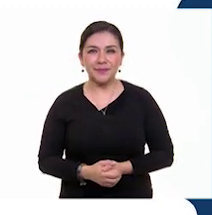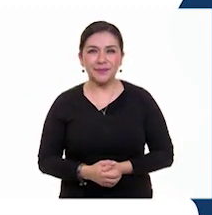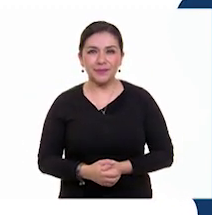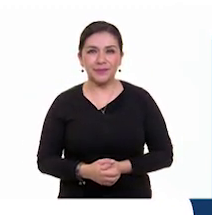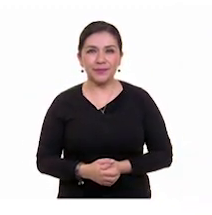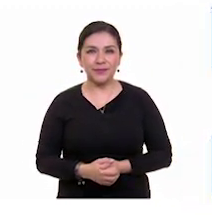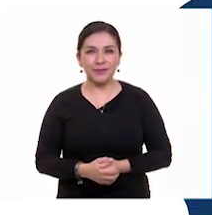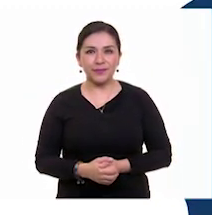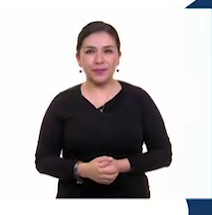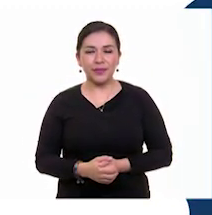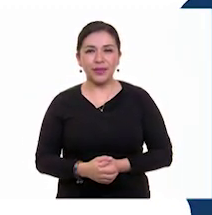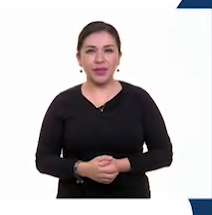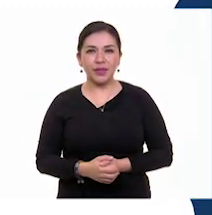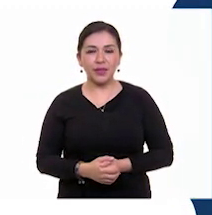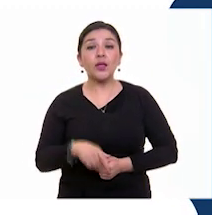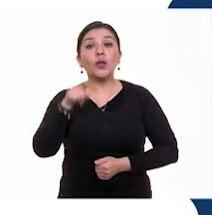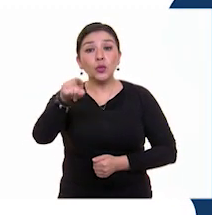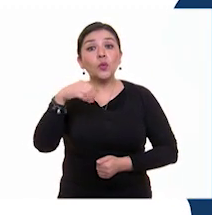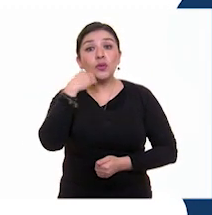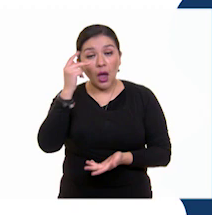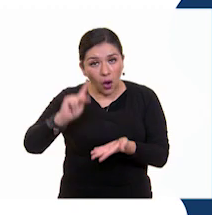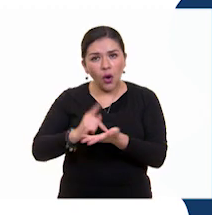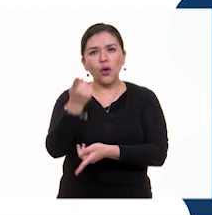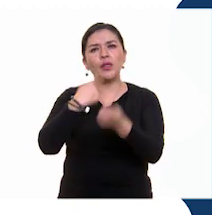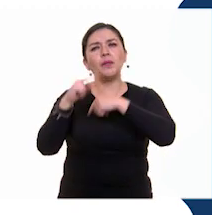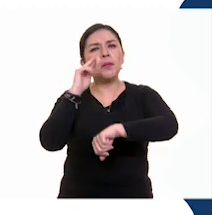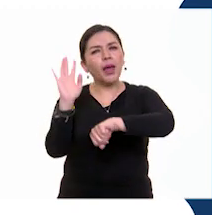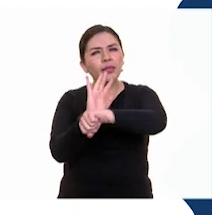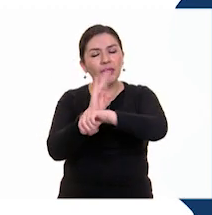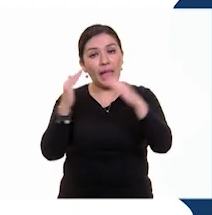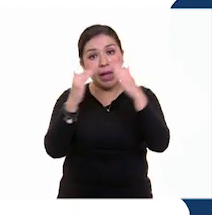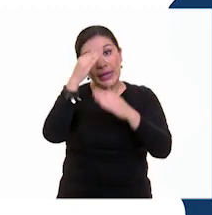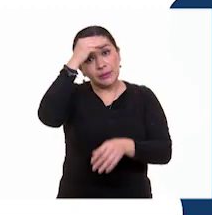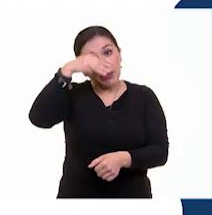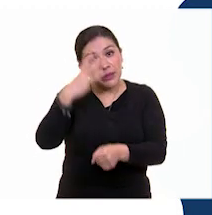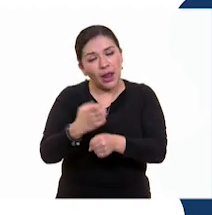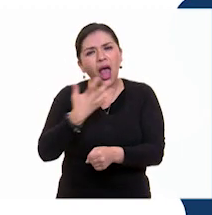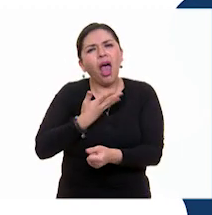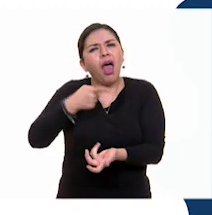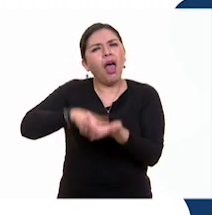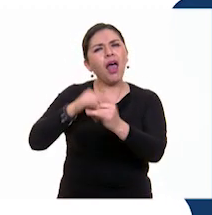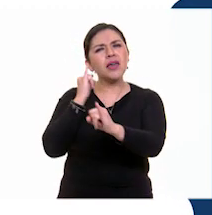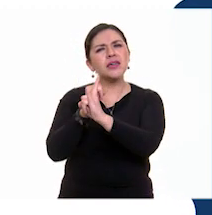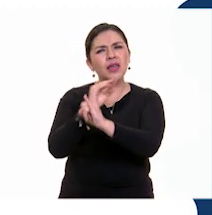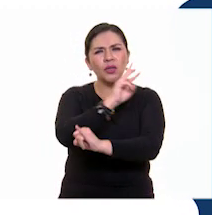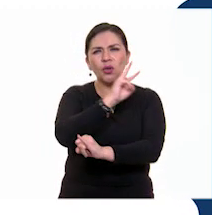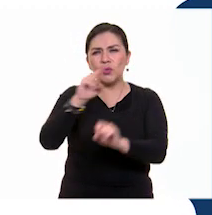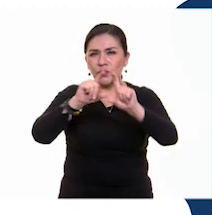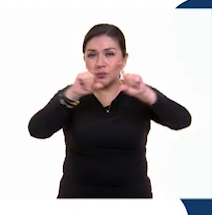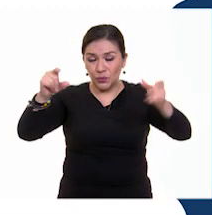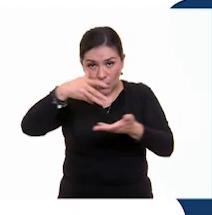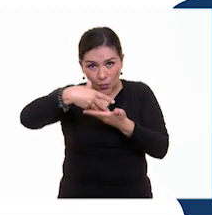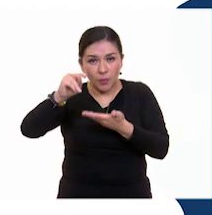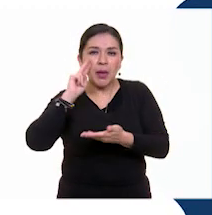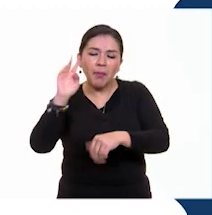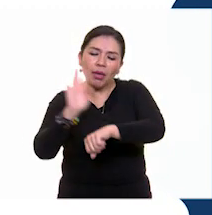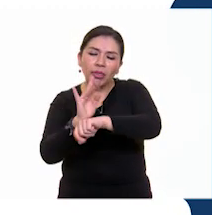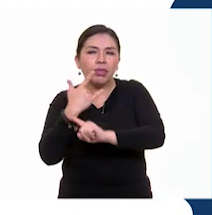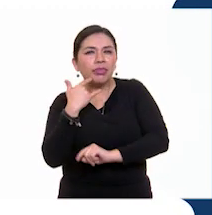conalitec.cep.gov.mx. Si quieres volver a ver los programas de Aprende en Casa, los puedes encontrar en la siguiente liga: